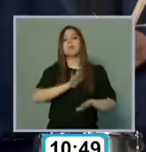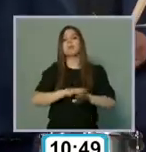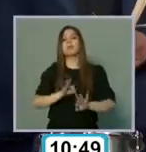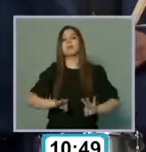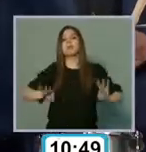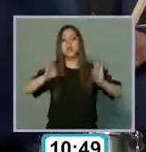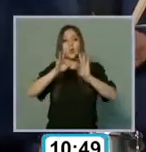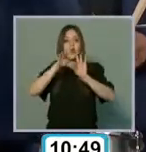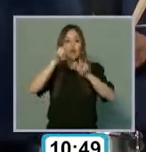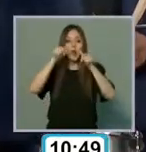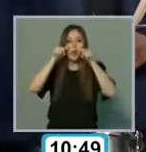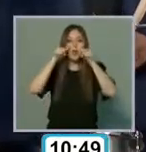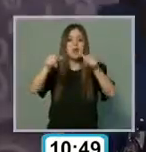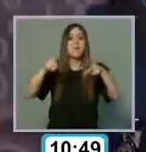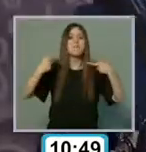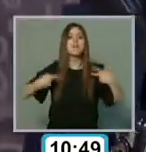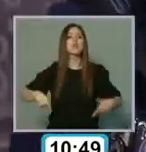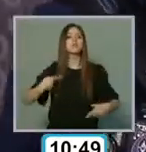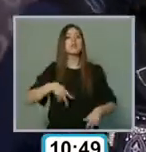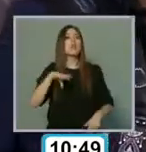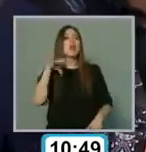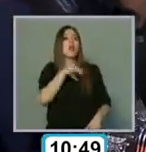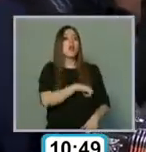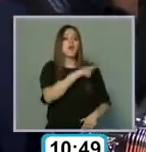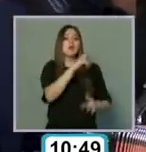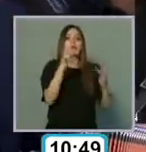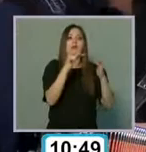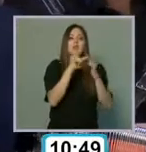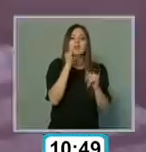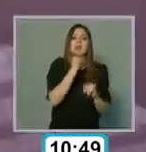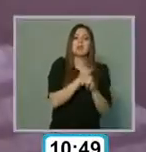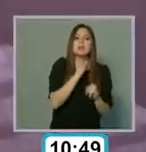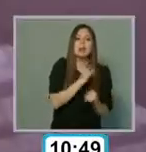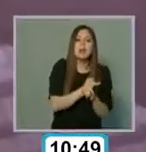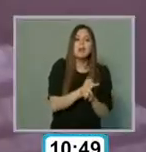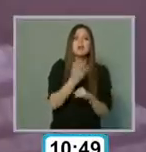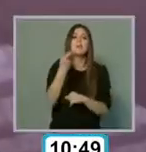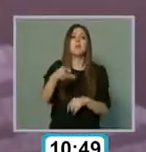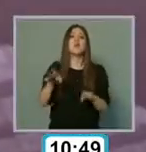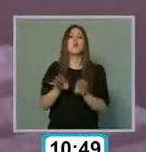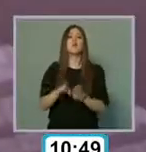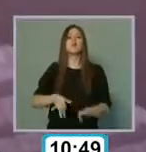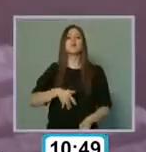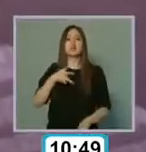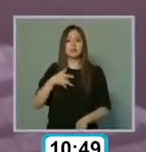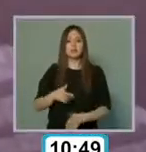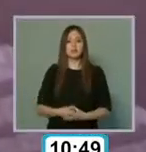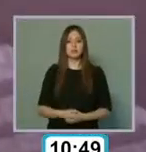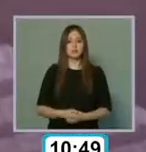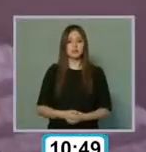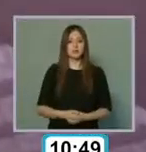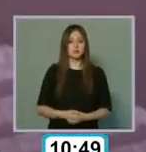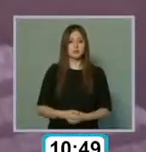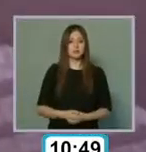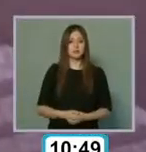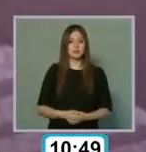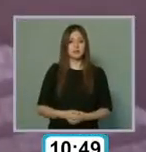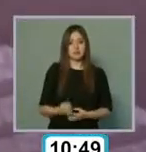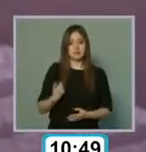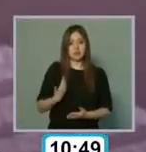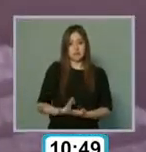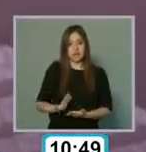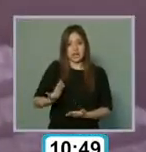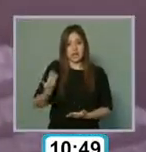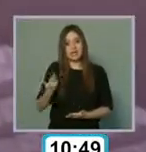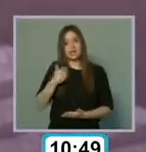redes sociales. ¿Cómo te sientes en esta nueva etapa como artista? Pues imagínate, bueno, primero que nada agradecerles muchísimo porque pues desde que empecé me